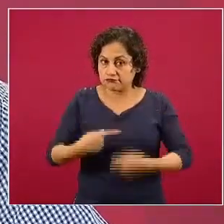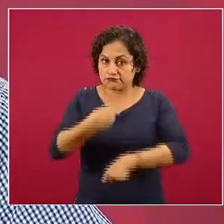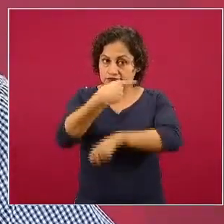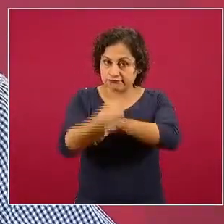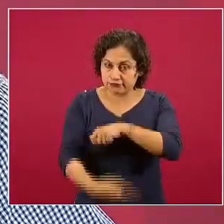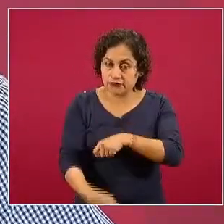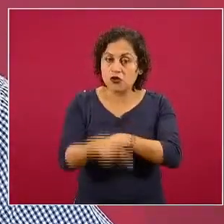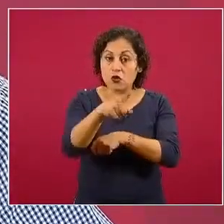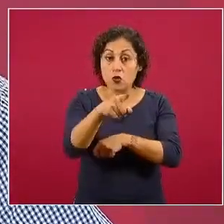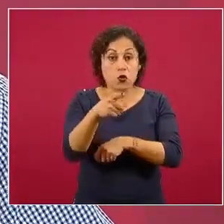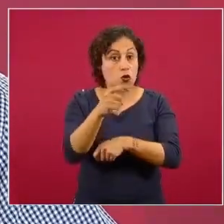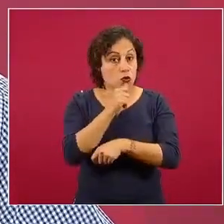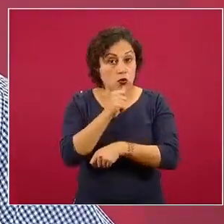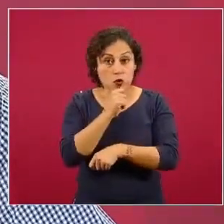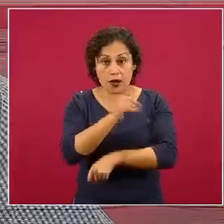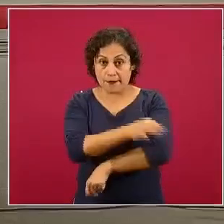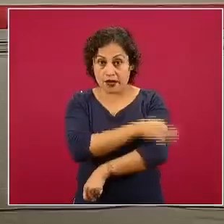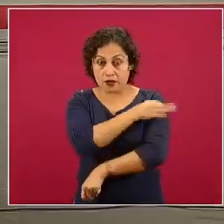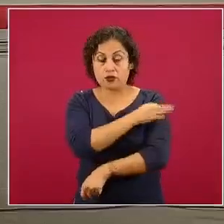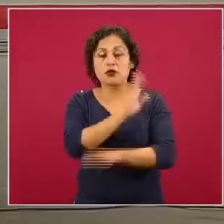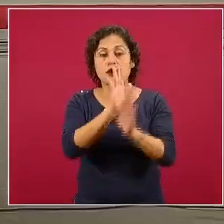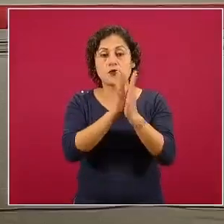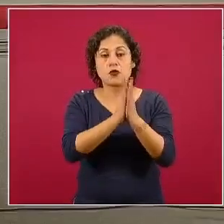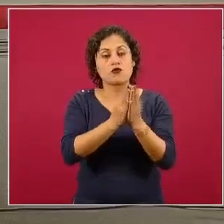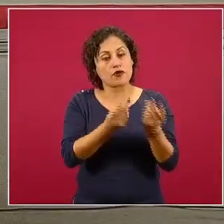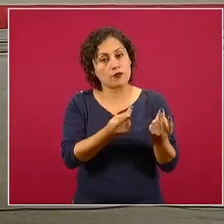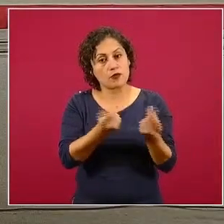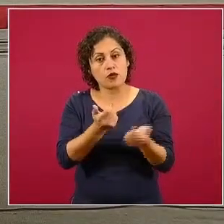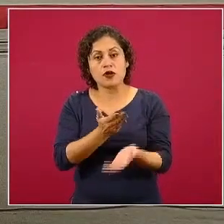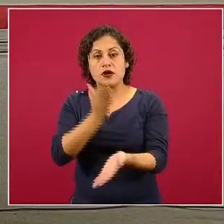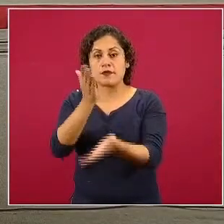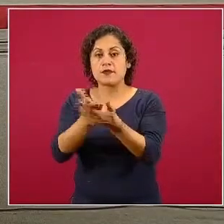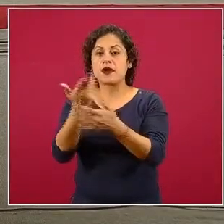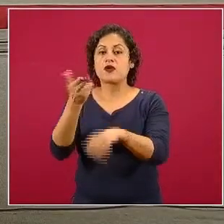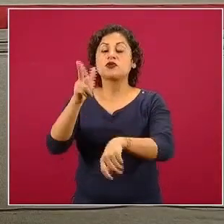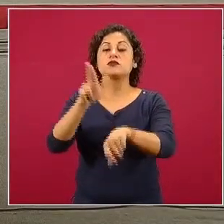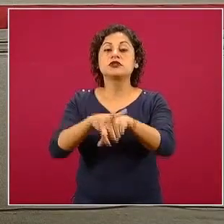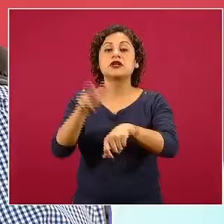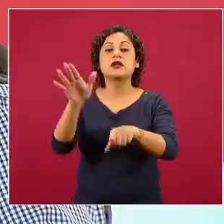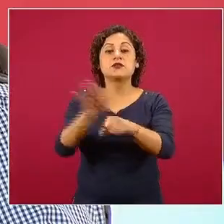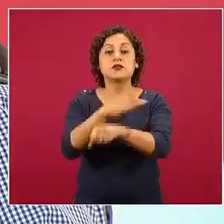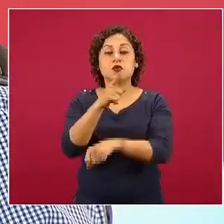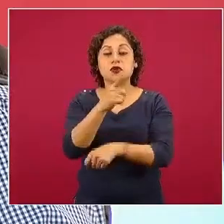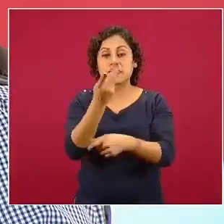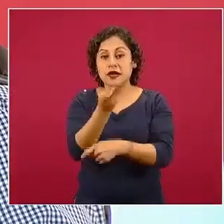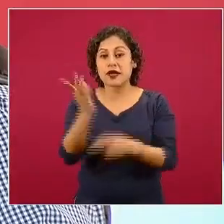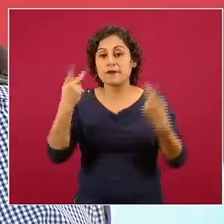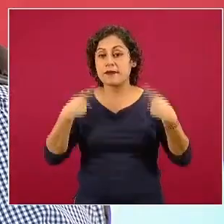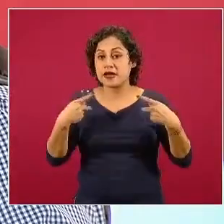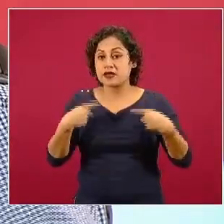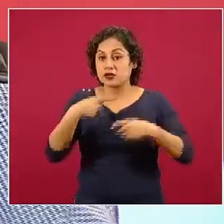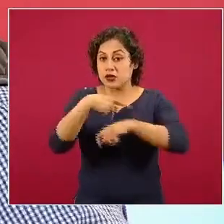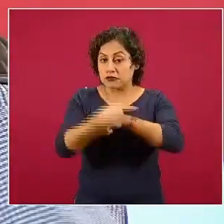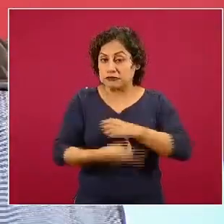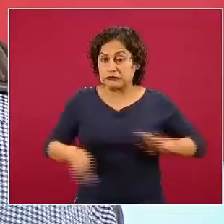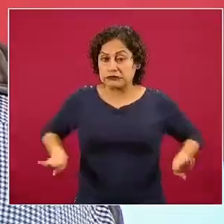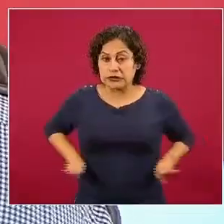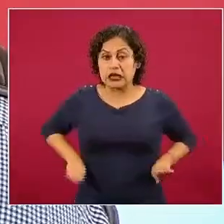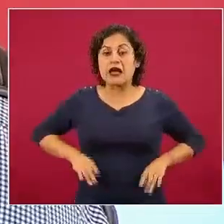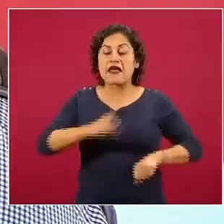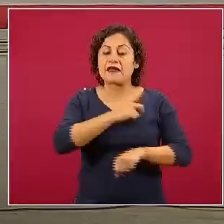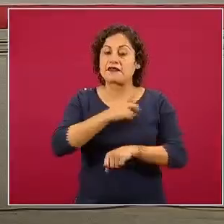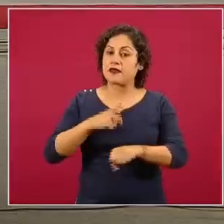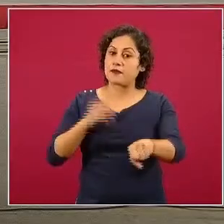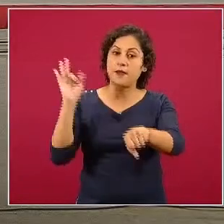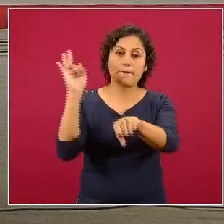haga a la brevedad, debe de estar protegida preferentemente antes de que iniciemos diciembre, que es la mayor temporada, pero